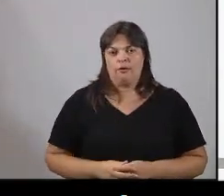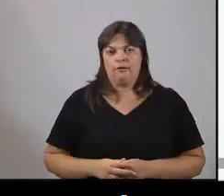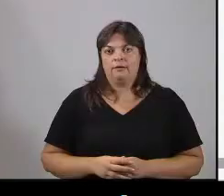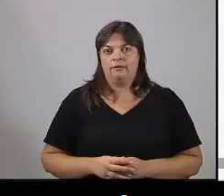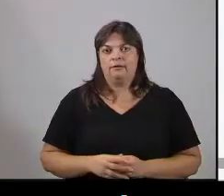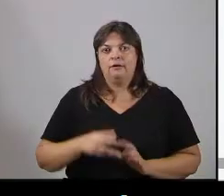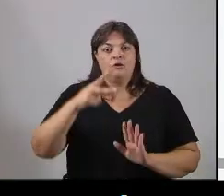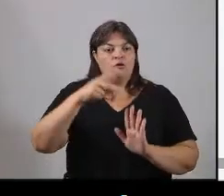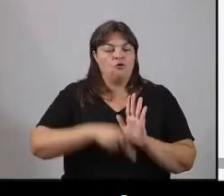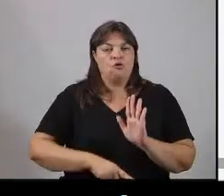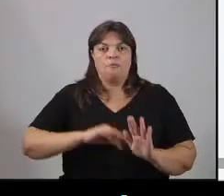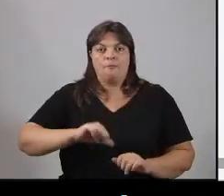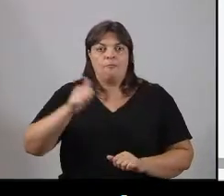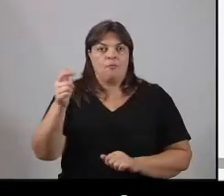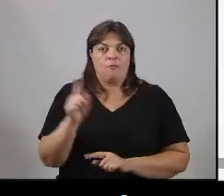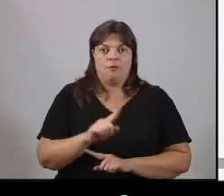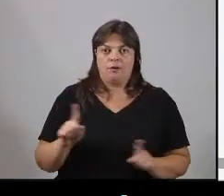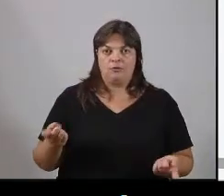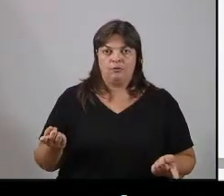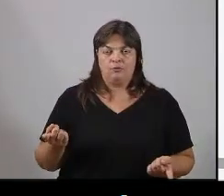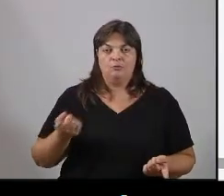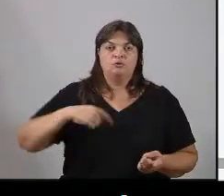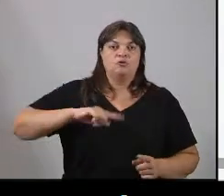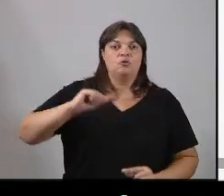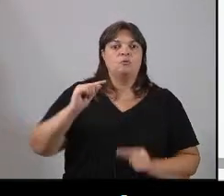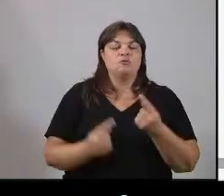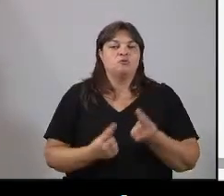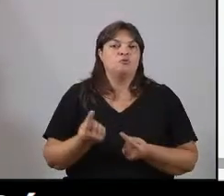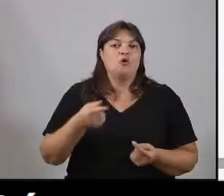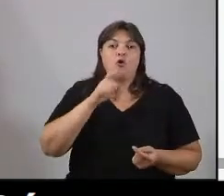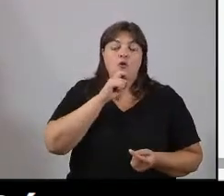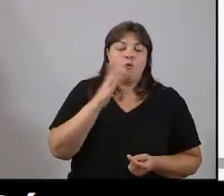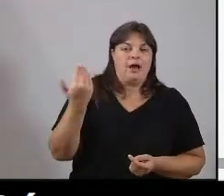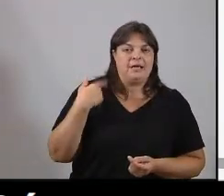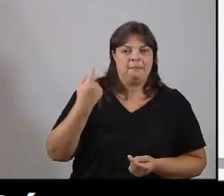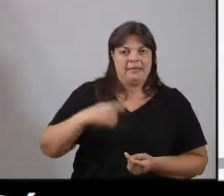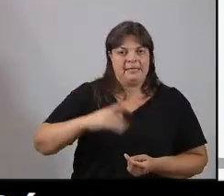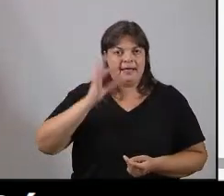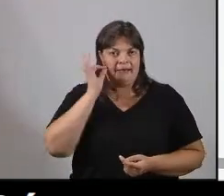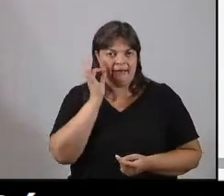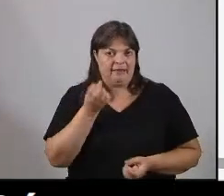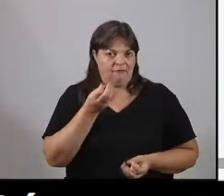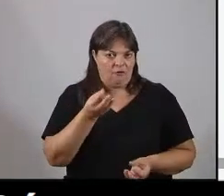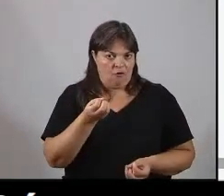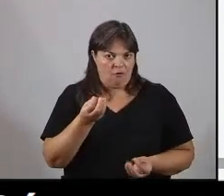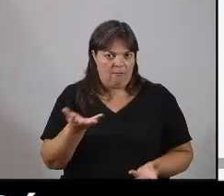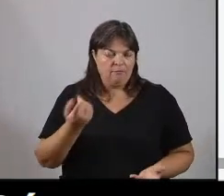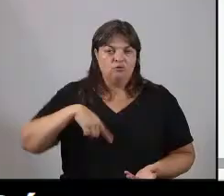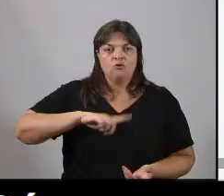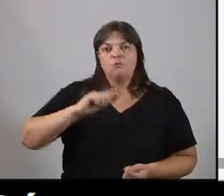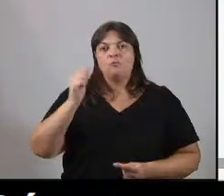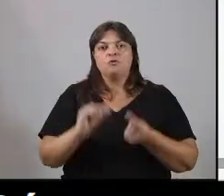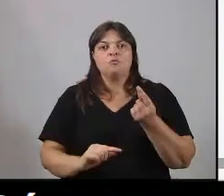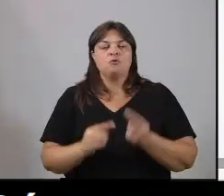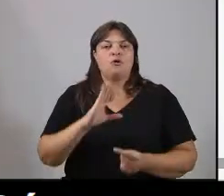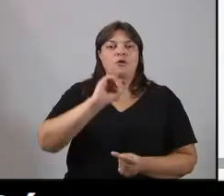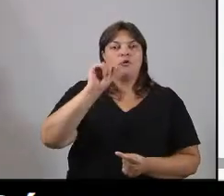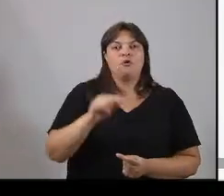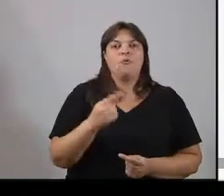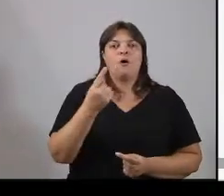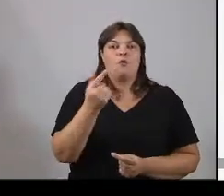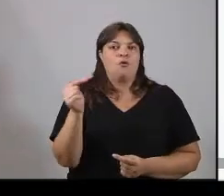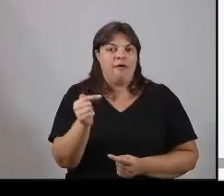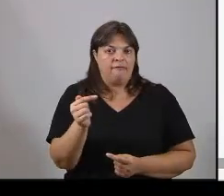tenemos aprobadas. ¿Cómo hemos presupuestado? Ayer lo anunció la presidenta. Pues hemos presupuestado con un 0,1 de